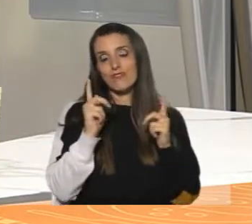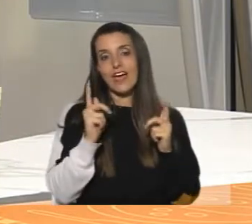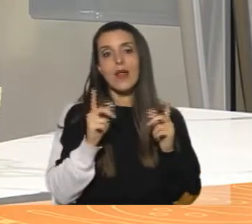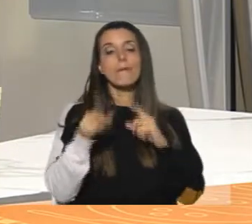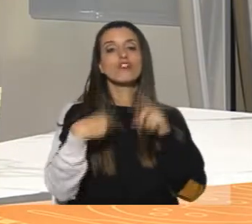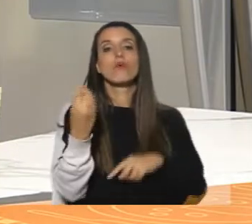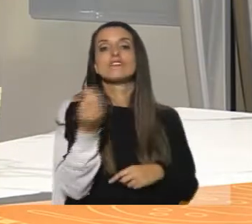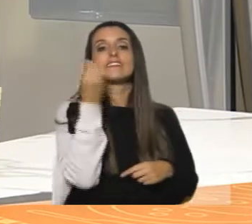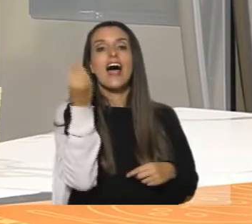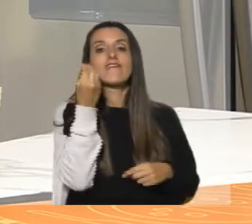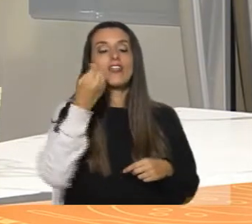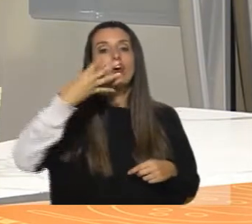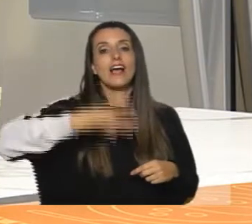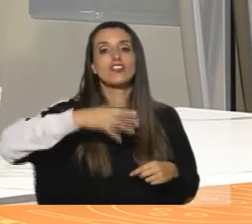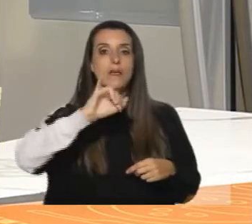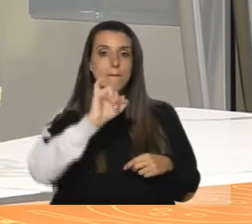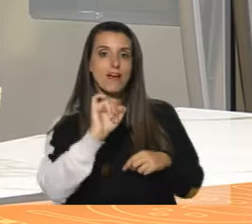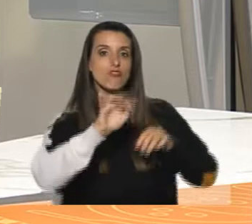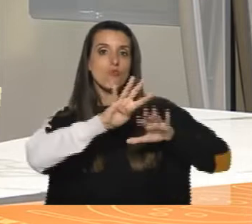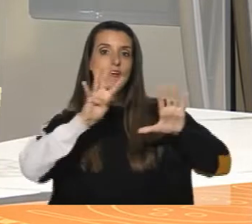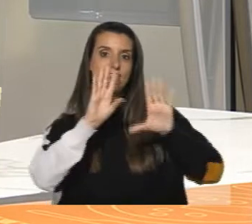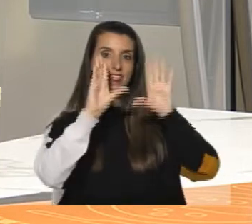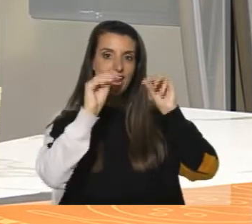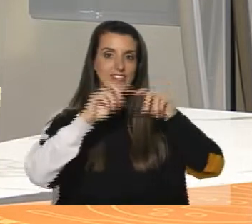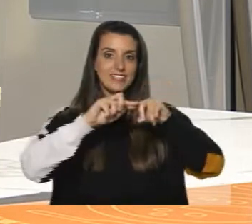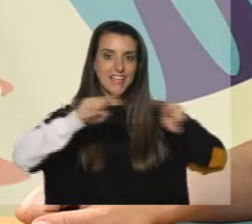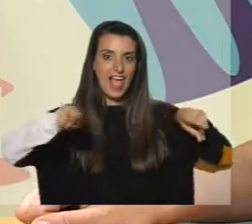sábado 14 de mayo a las 21 horas